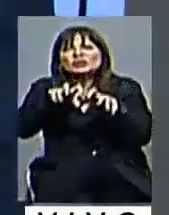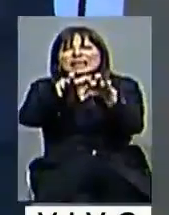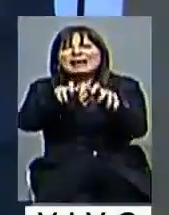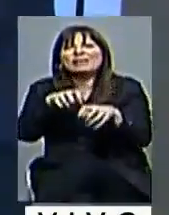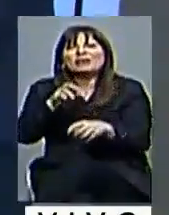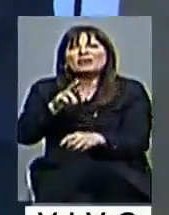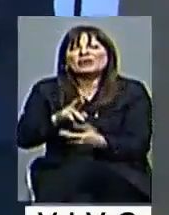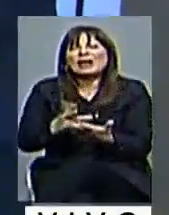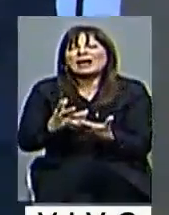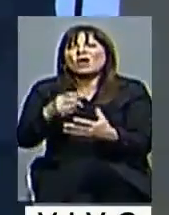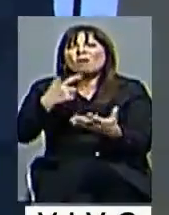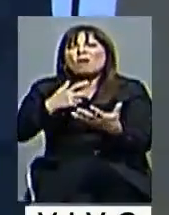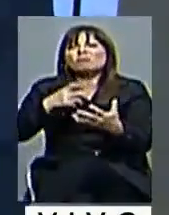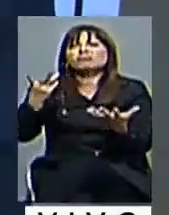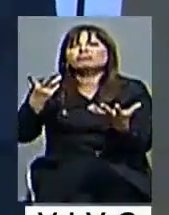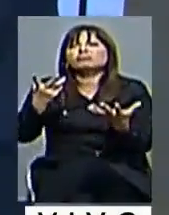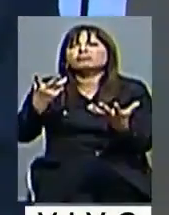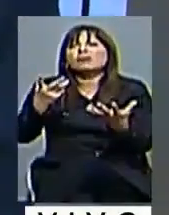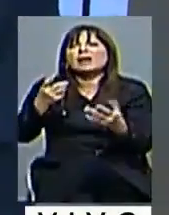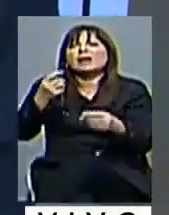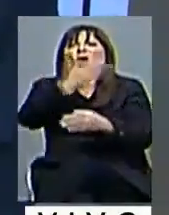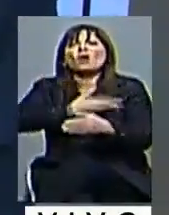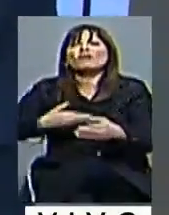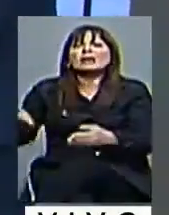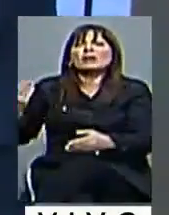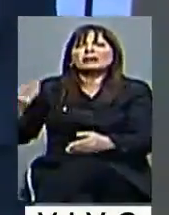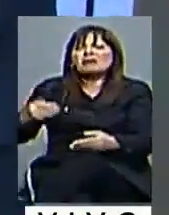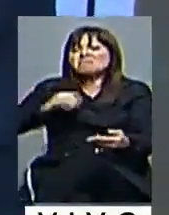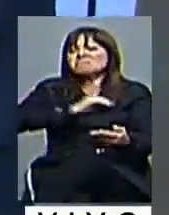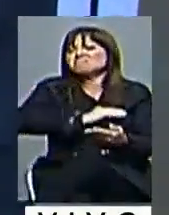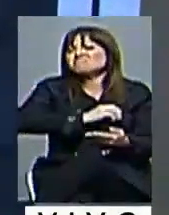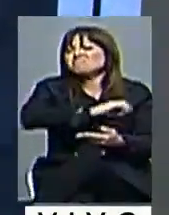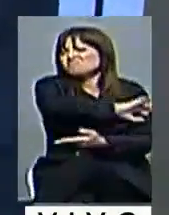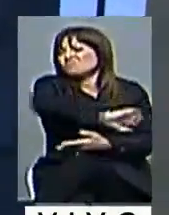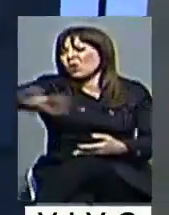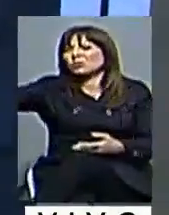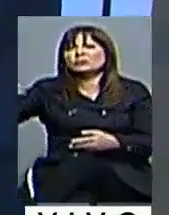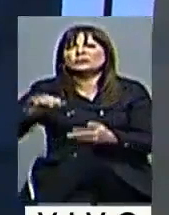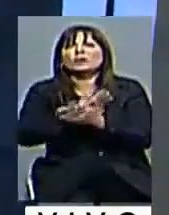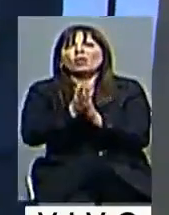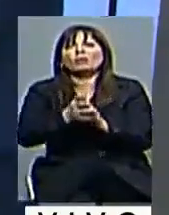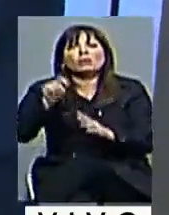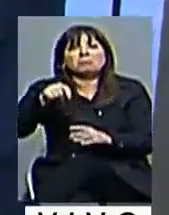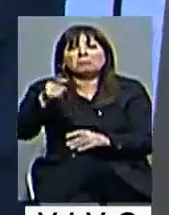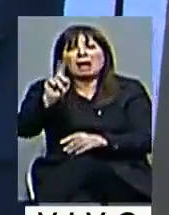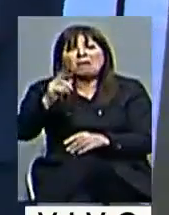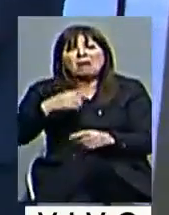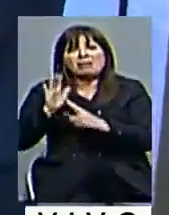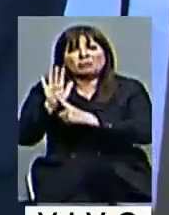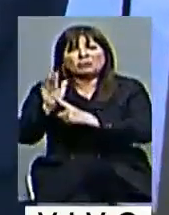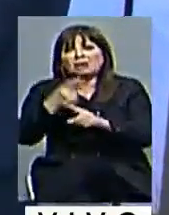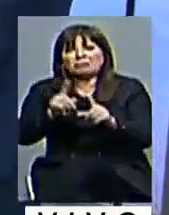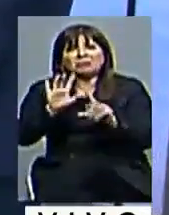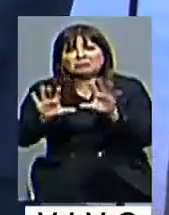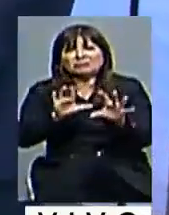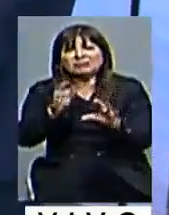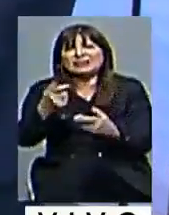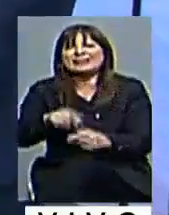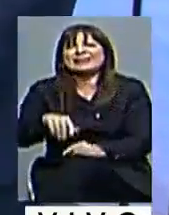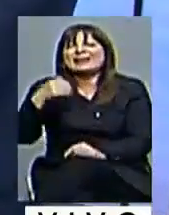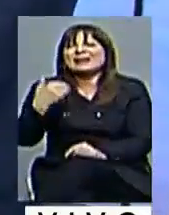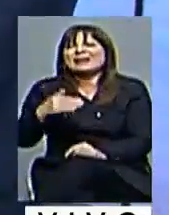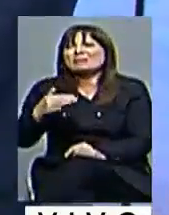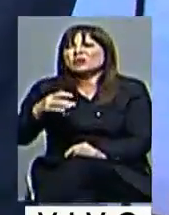marca continuidad, pero sin duda marca no ruptura. Exacto. Saber en qué están es para no romper. De ahí podré ver si de alguna manera puedo continuar en lo que se está